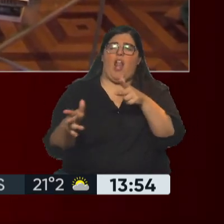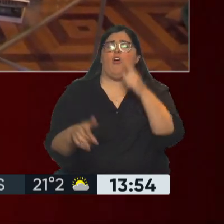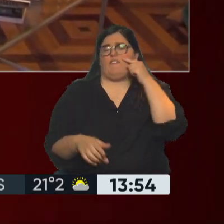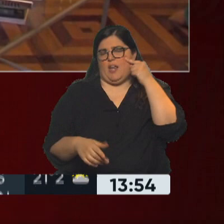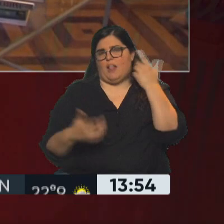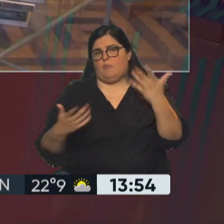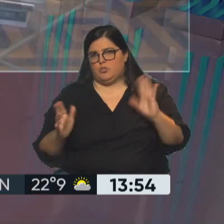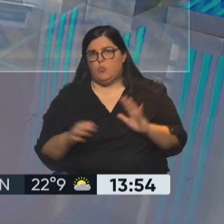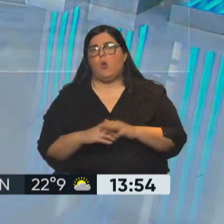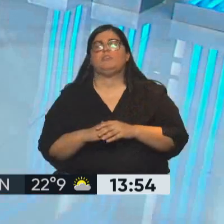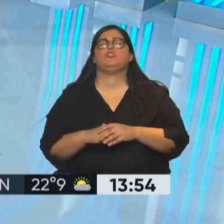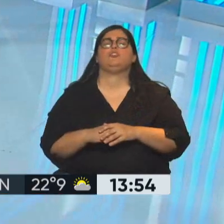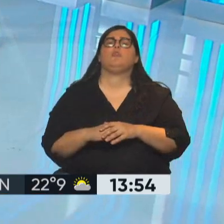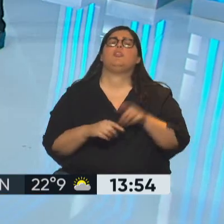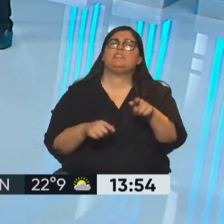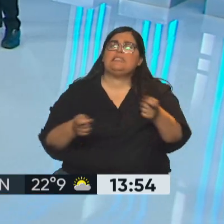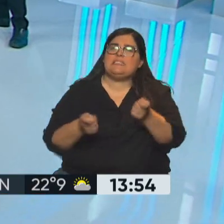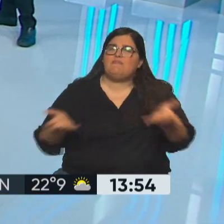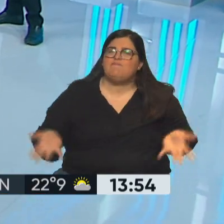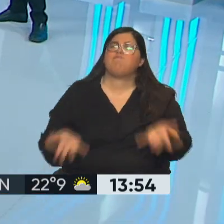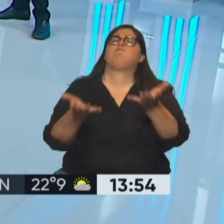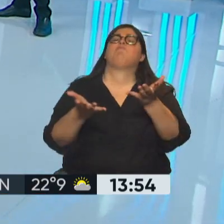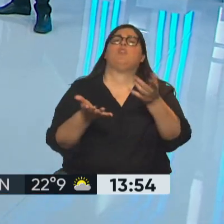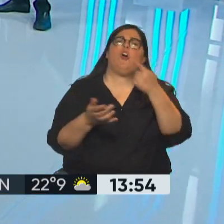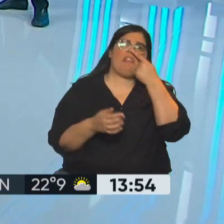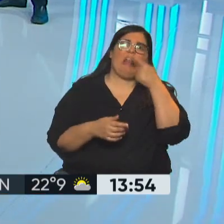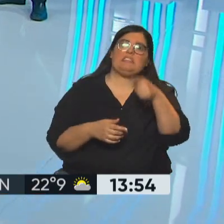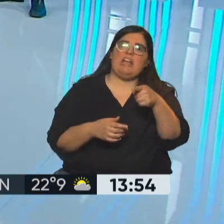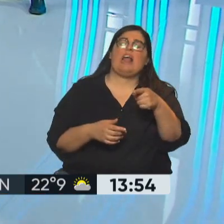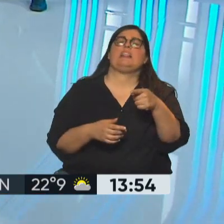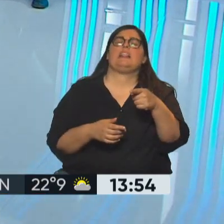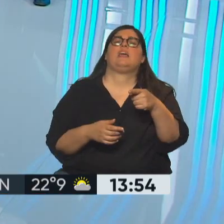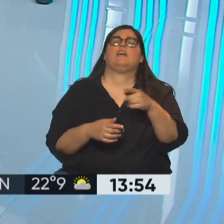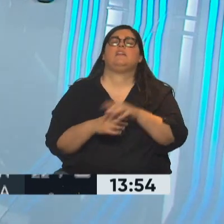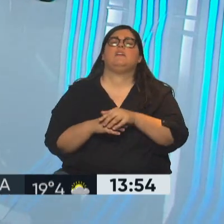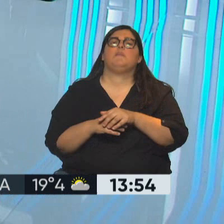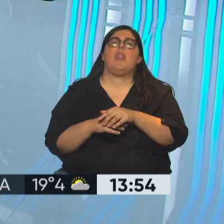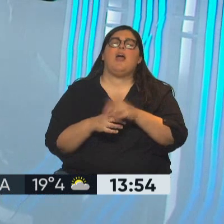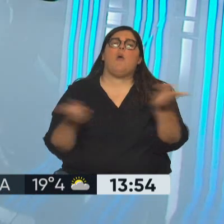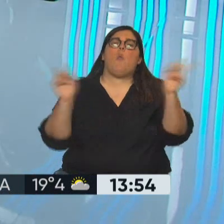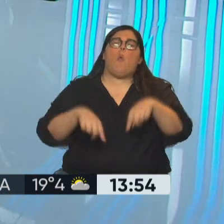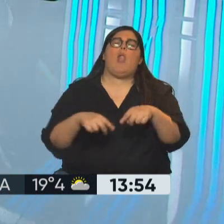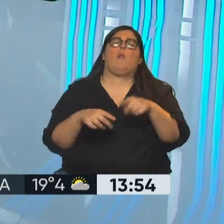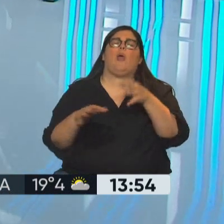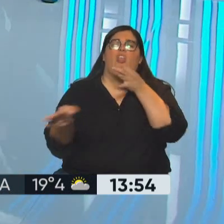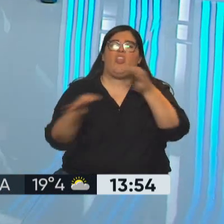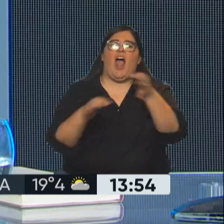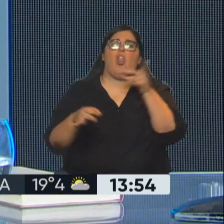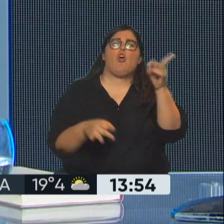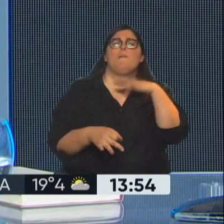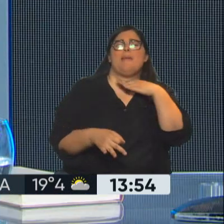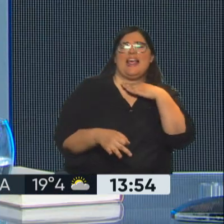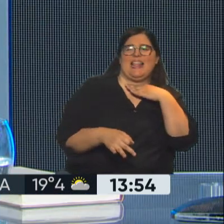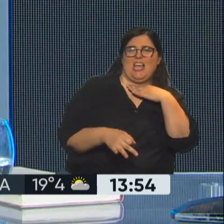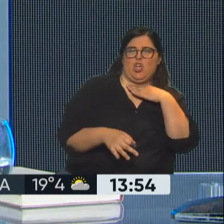este es un impulso interesante que llevaría a esta a esta apertura de diálogo de México y a pensar en